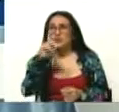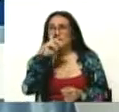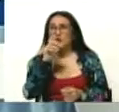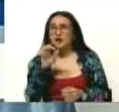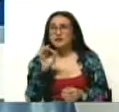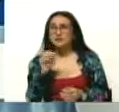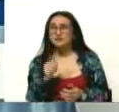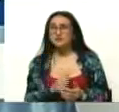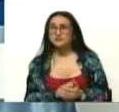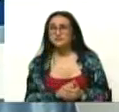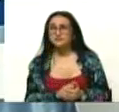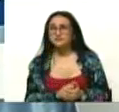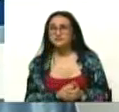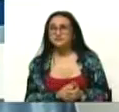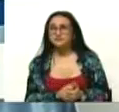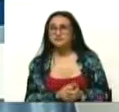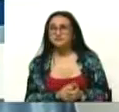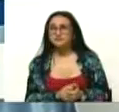la calle.